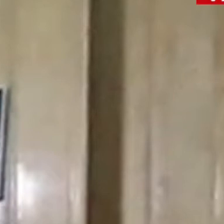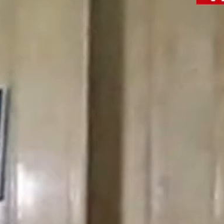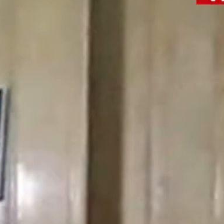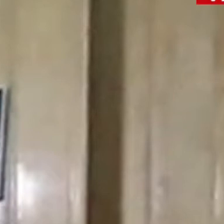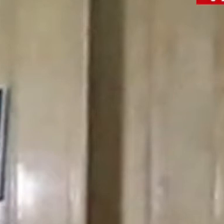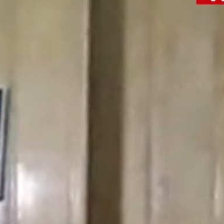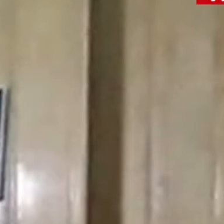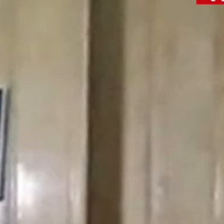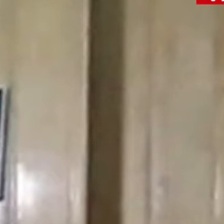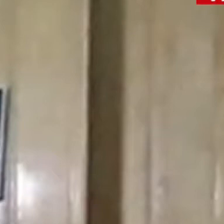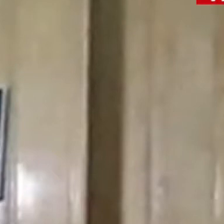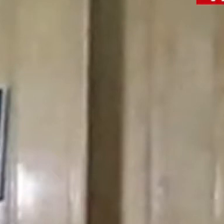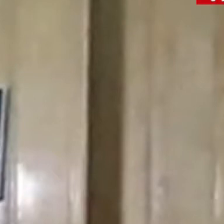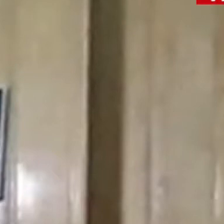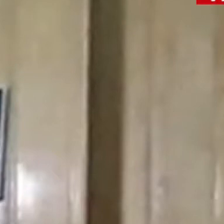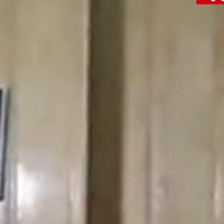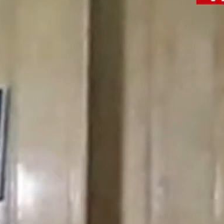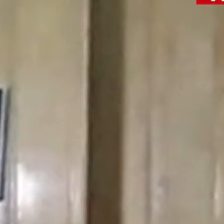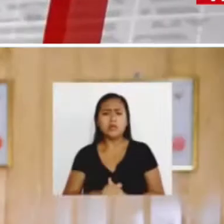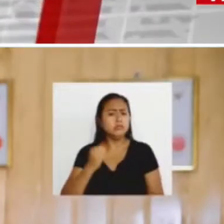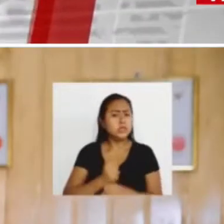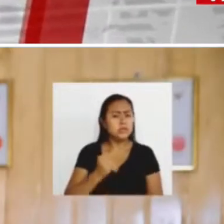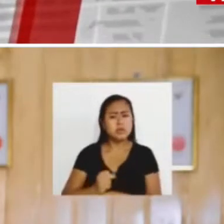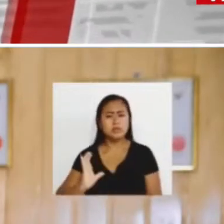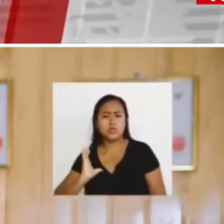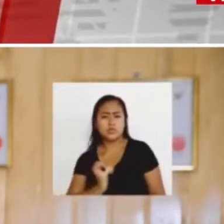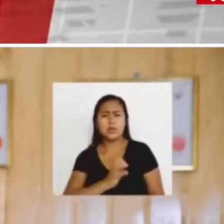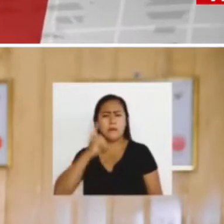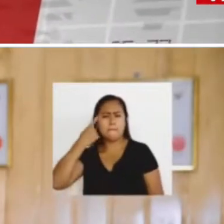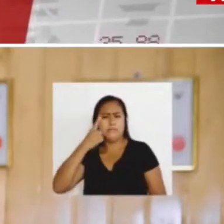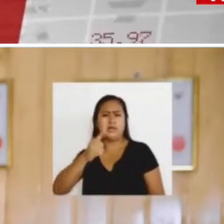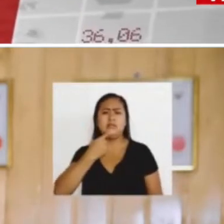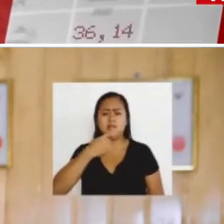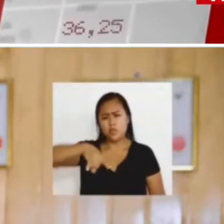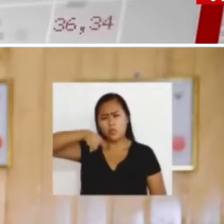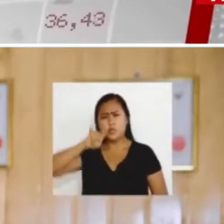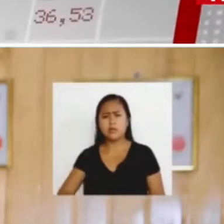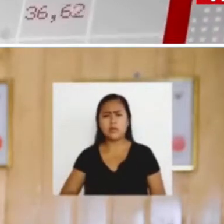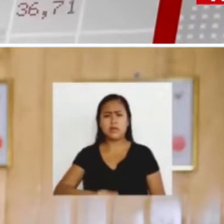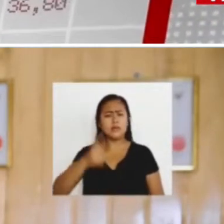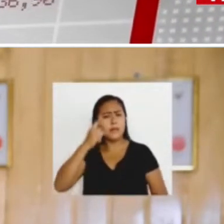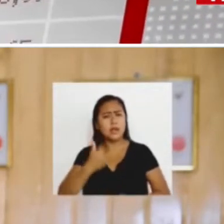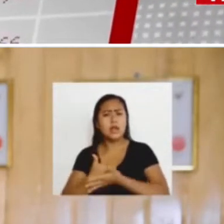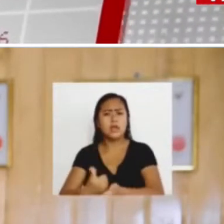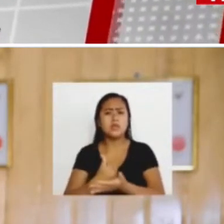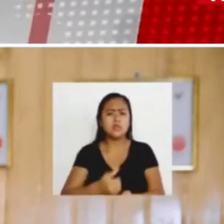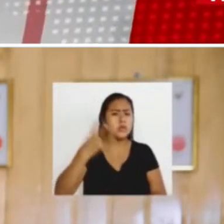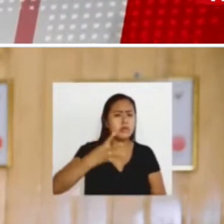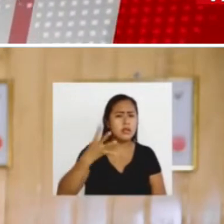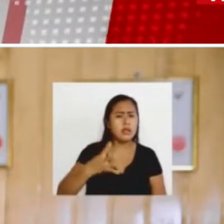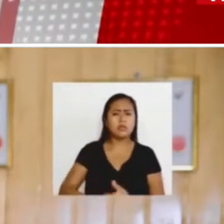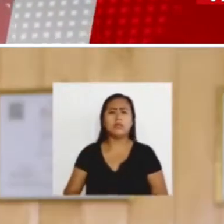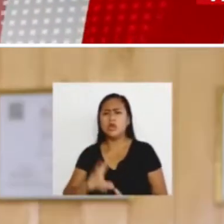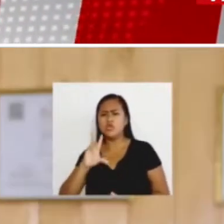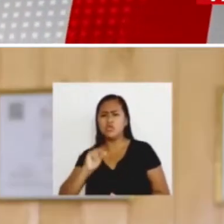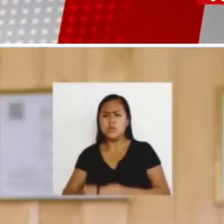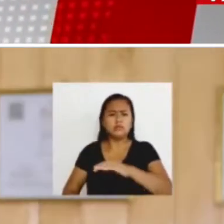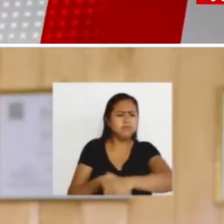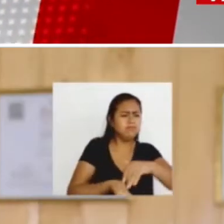campaña dentro de nuestras posibilidades, ¿no? ¿Qué han hecho sus amigos, doctor Flores? ¿Han sido